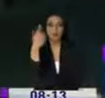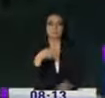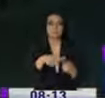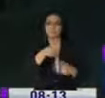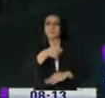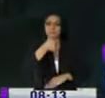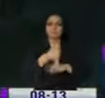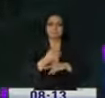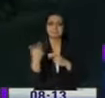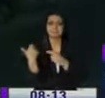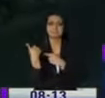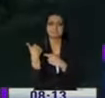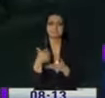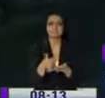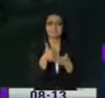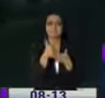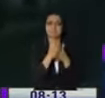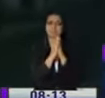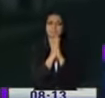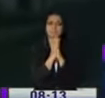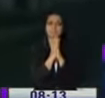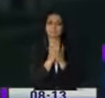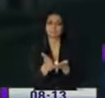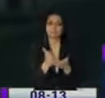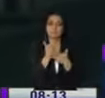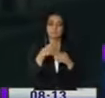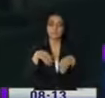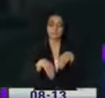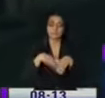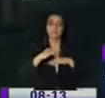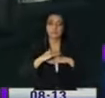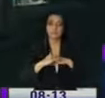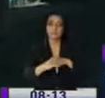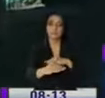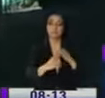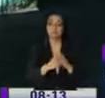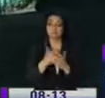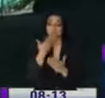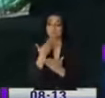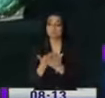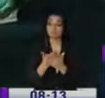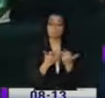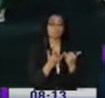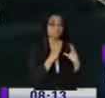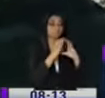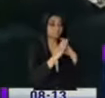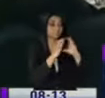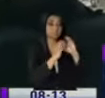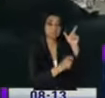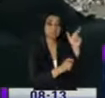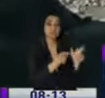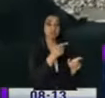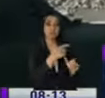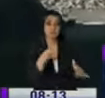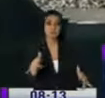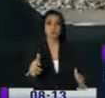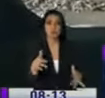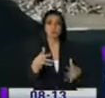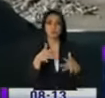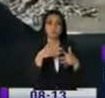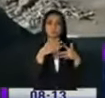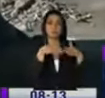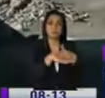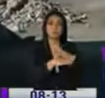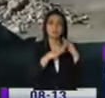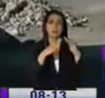corresponda nos ayude a adoquinar esta vía. Muchísimas gracias. Vamos a conversar con otra de las moradoras porque el polvo llega hasta las